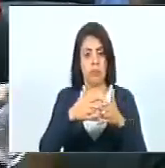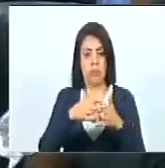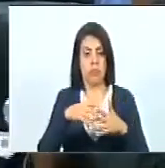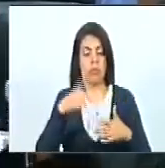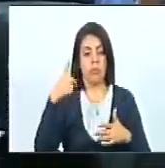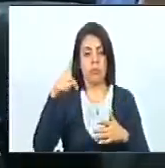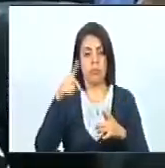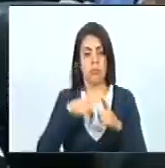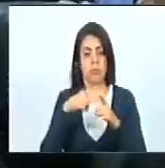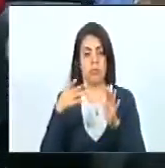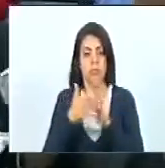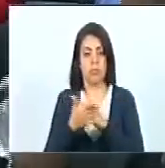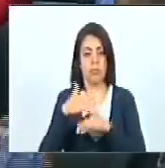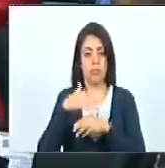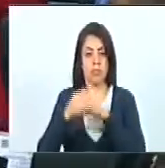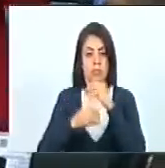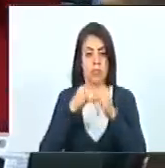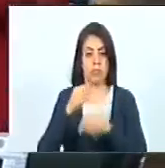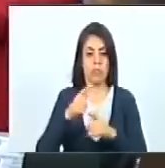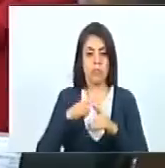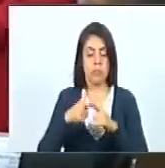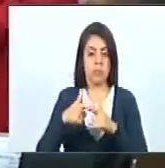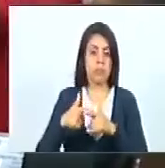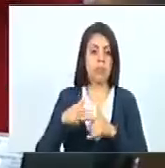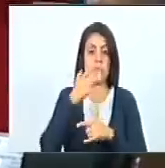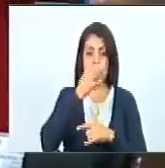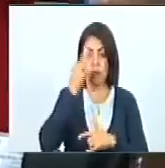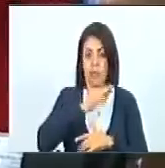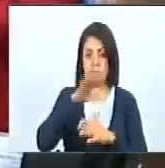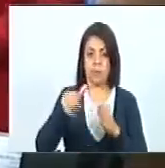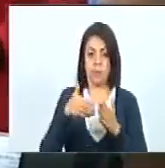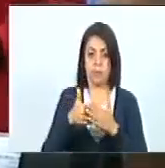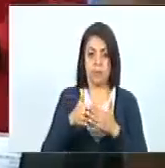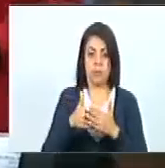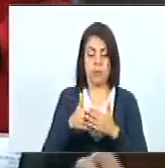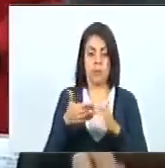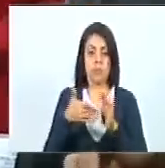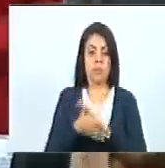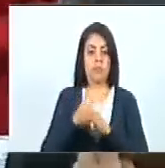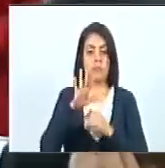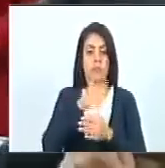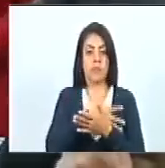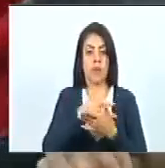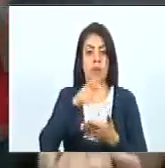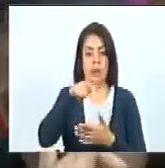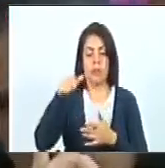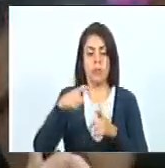derecha fascista, indudablemente le está garantizando a cerca de 5 millones